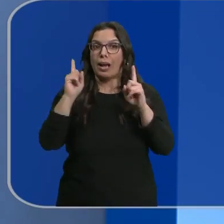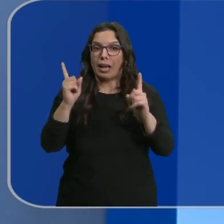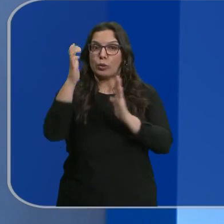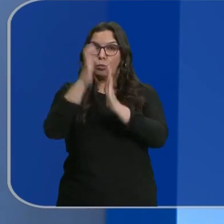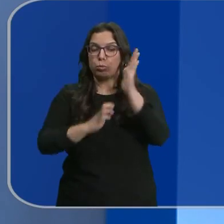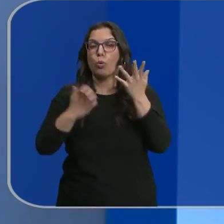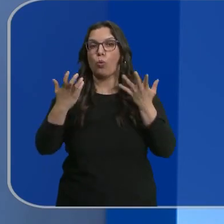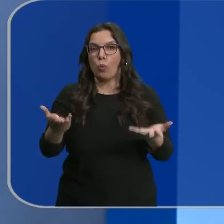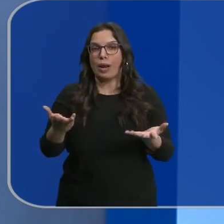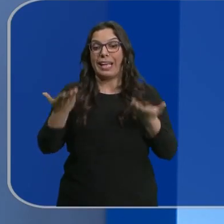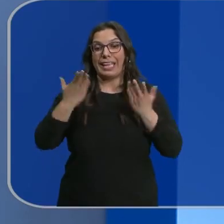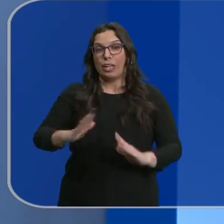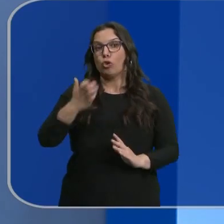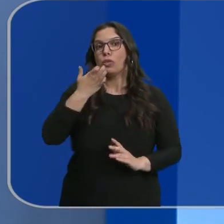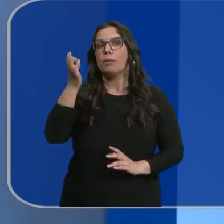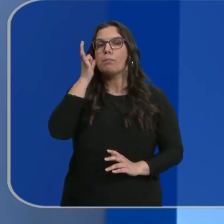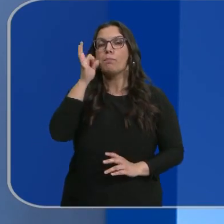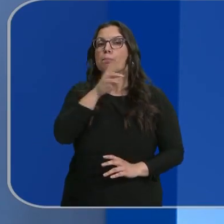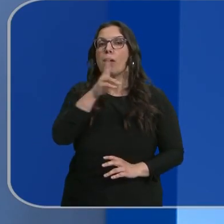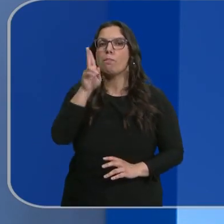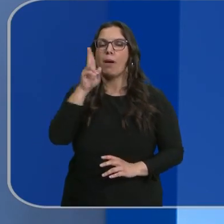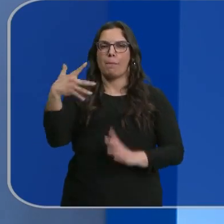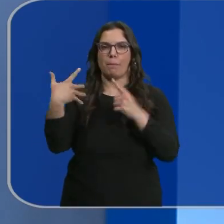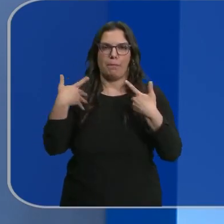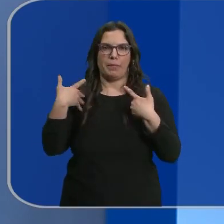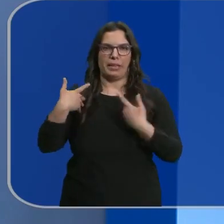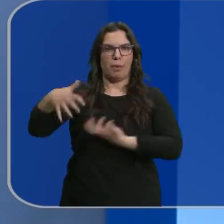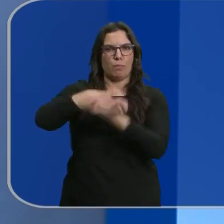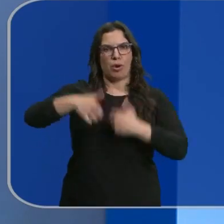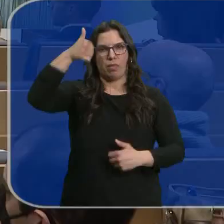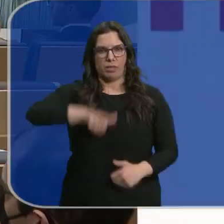de estas deducciones los hijos de víctimas de violencia de género.